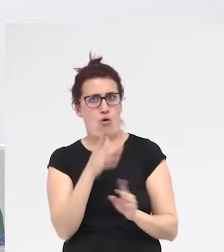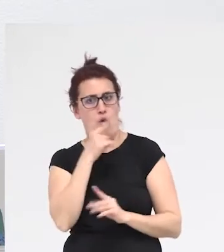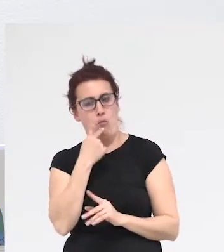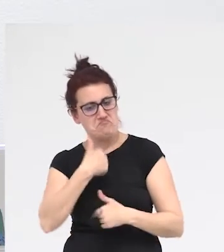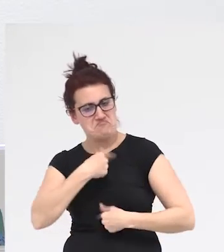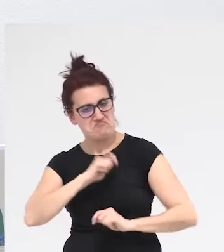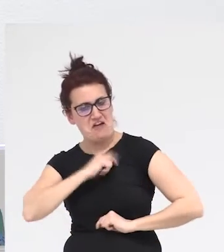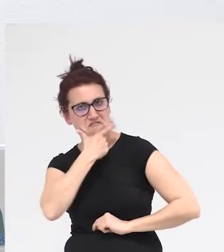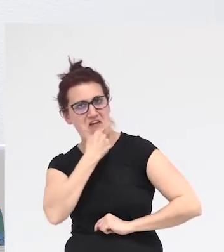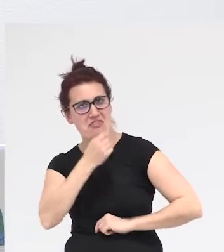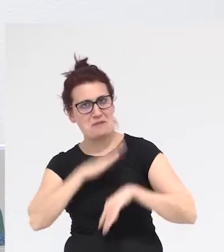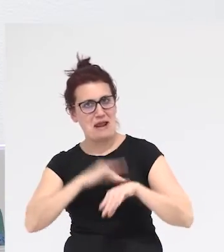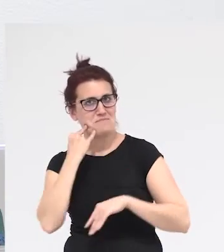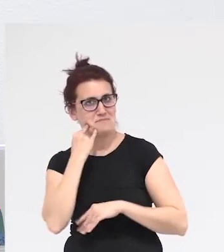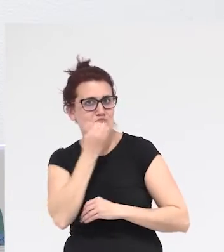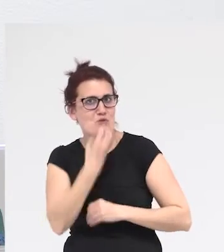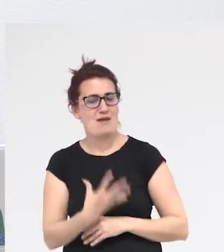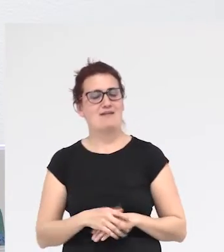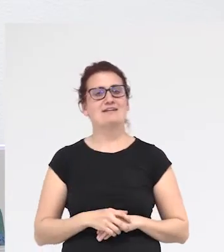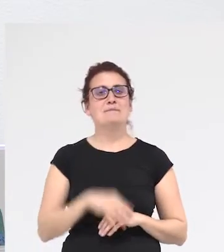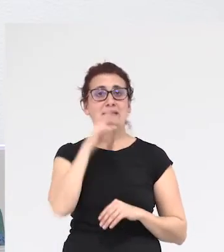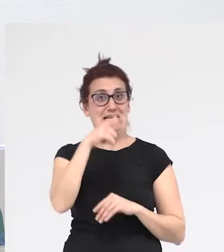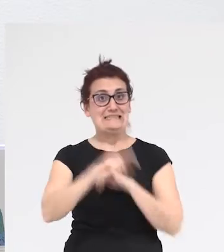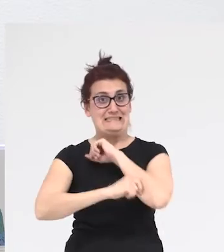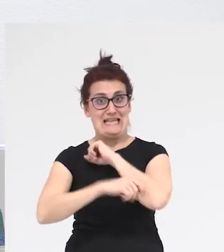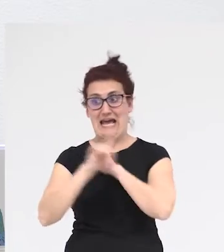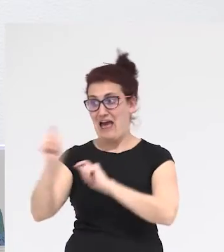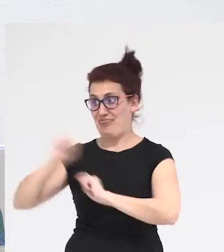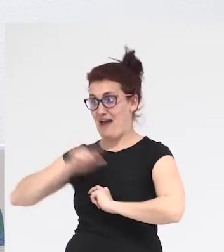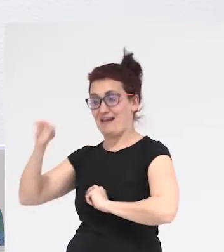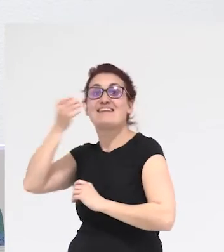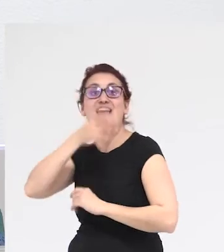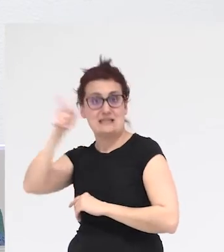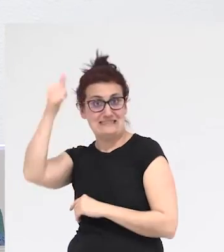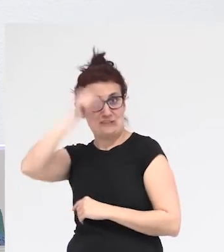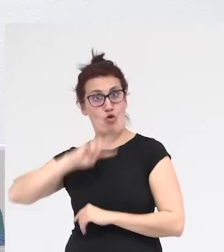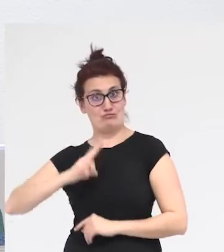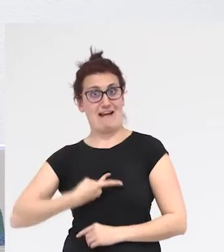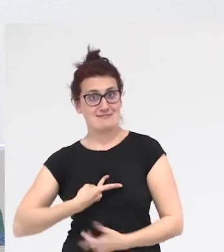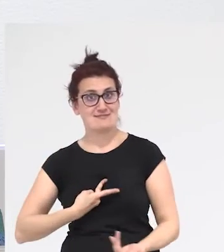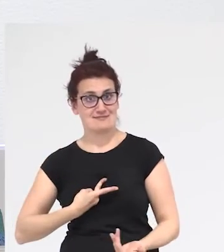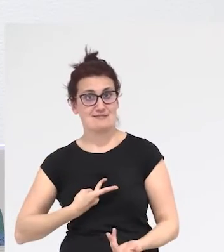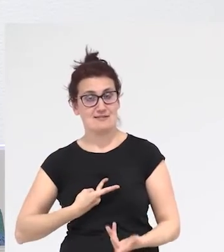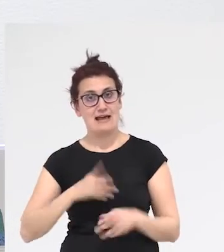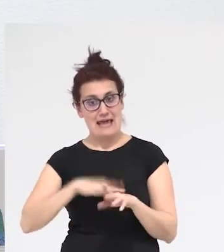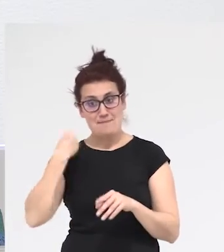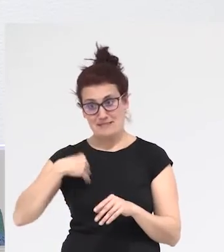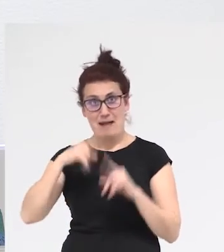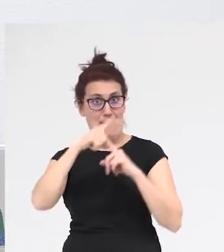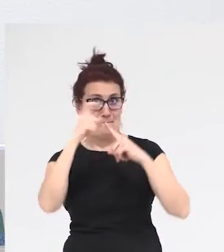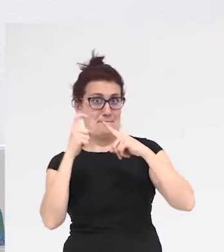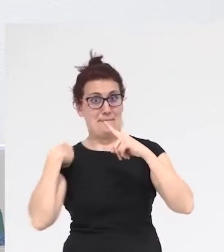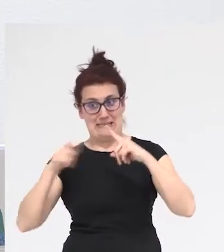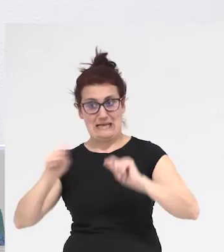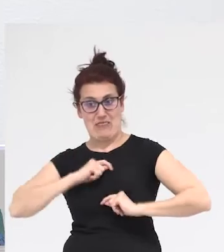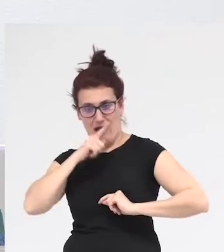fácil. Y también, y esta estrategia surge también de la mano de un chico trans, al que esa misma percha le posibilita